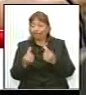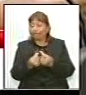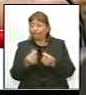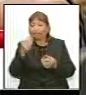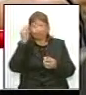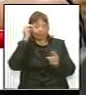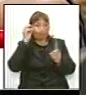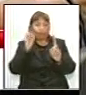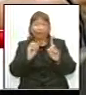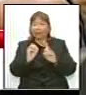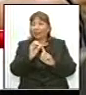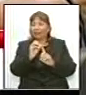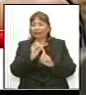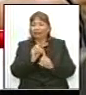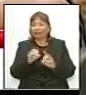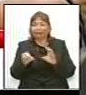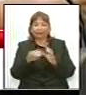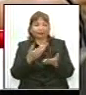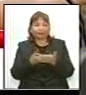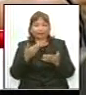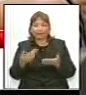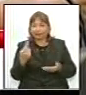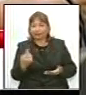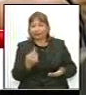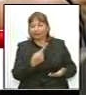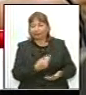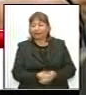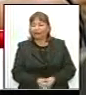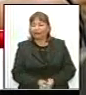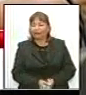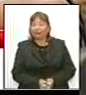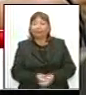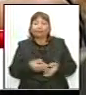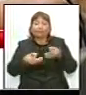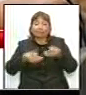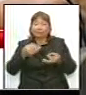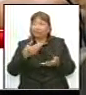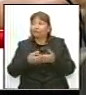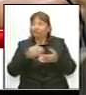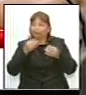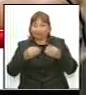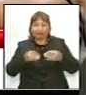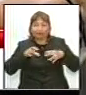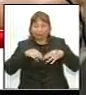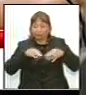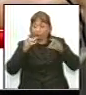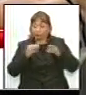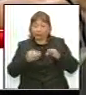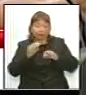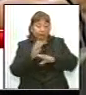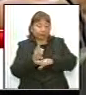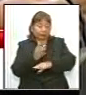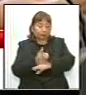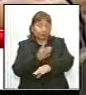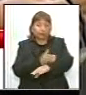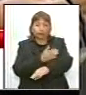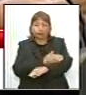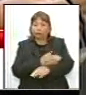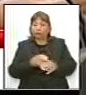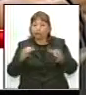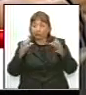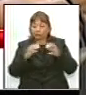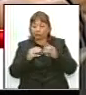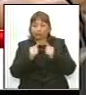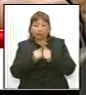objetivo. Se tendrá que analizar caso por caso para determinar si se cumple con los criterios desarrollados por el Tribunal Constitucional